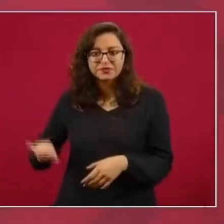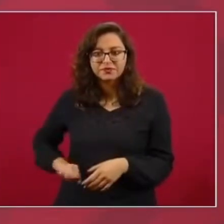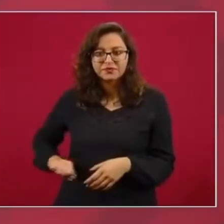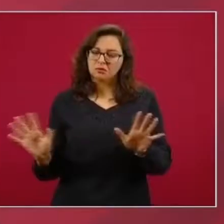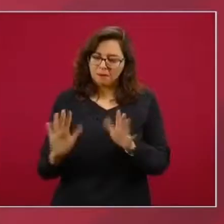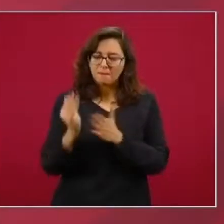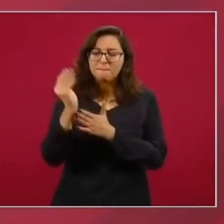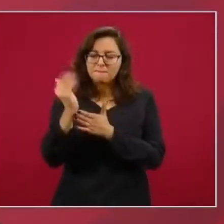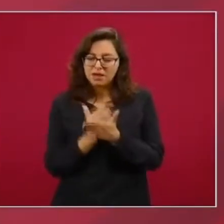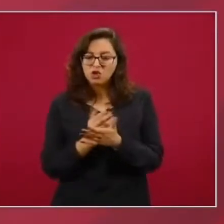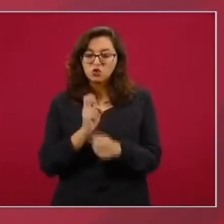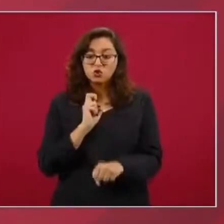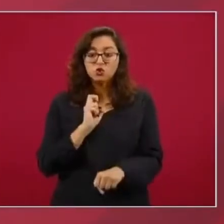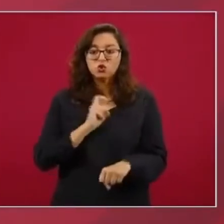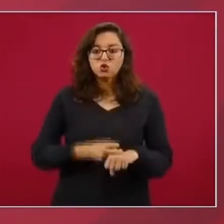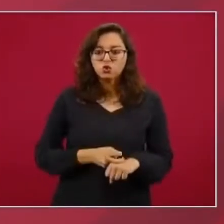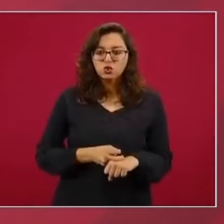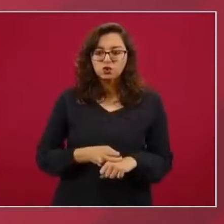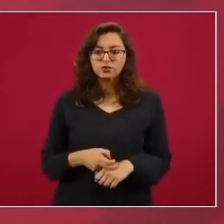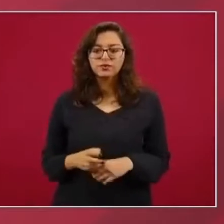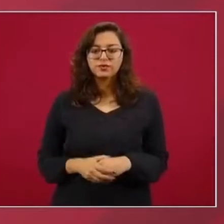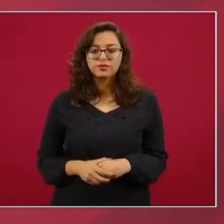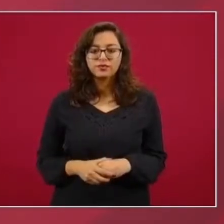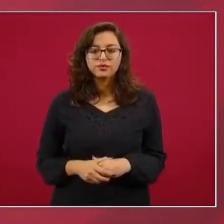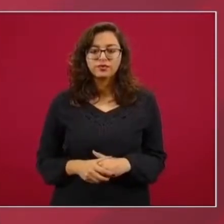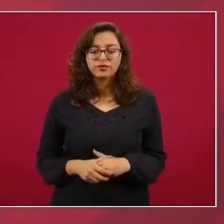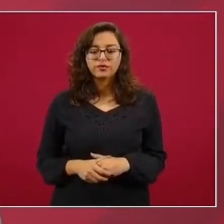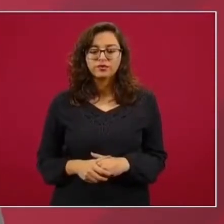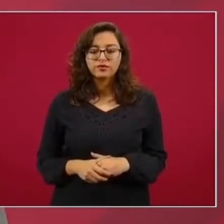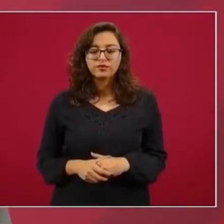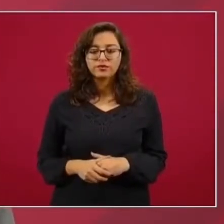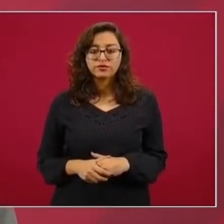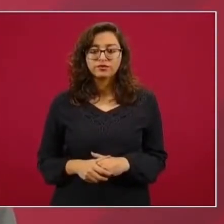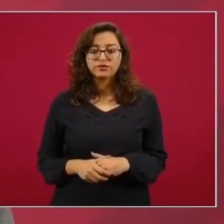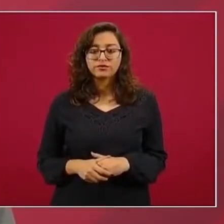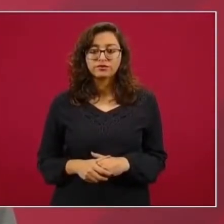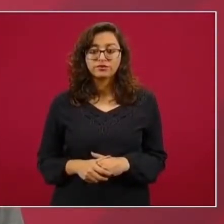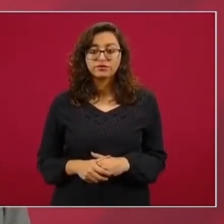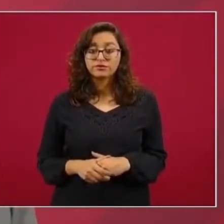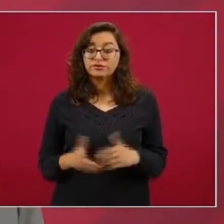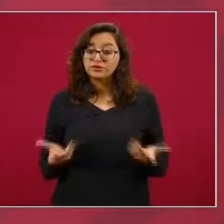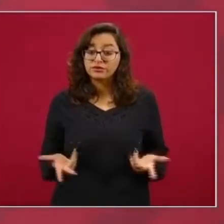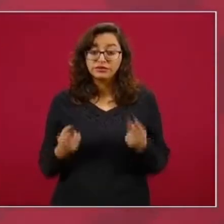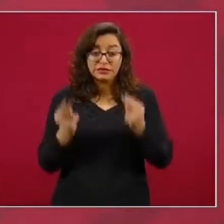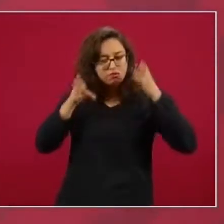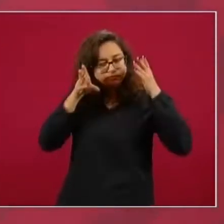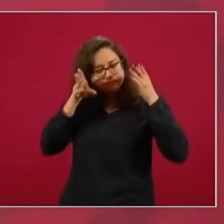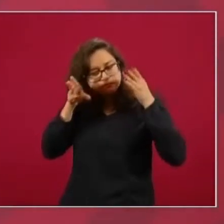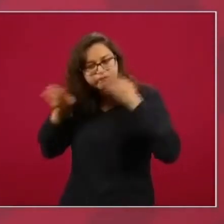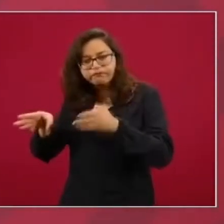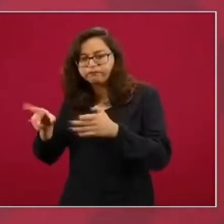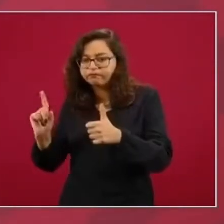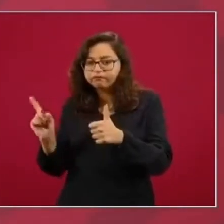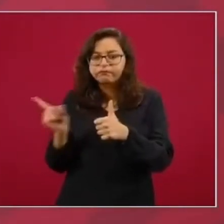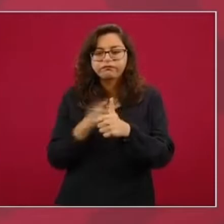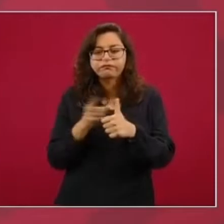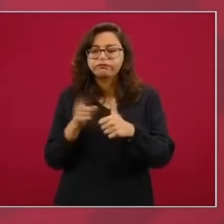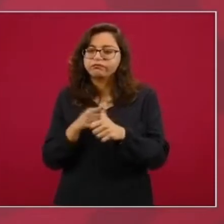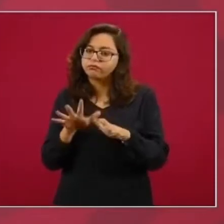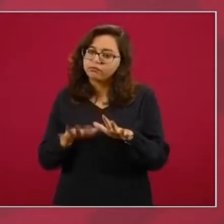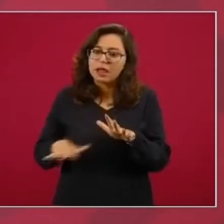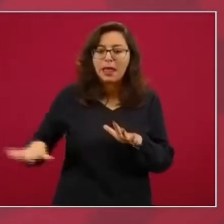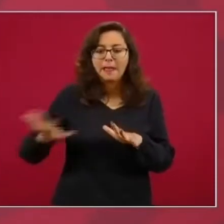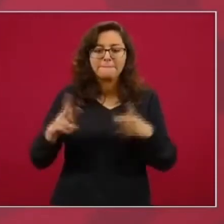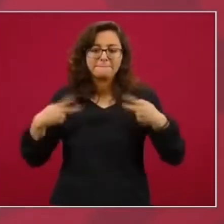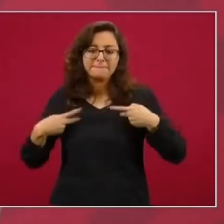tajante, los únicos negocios a los que se les debe de dar toda la atención es a los negocios públicos,